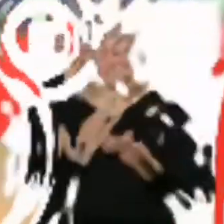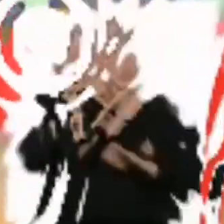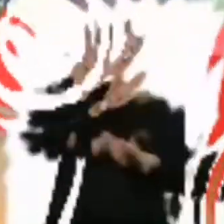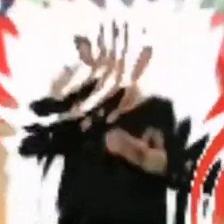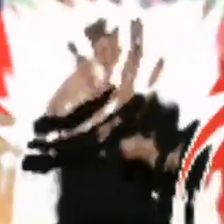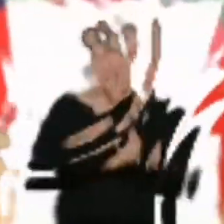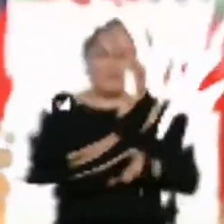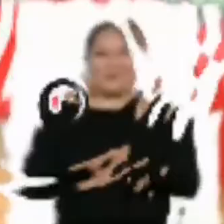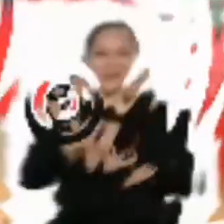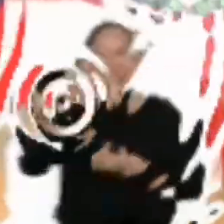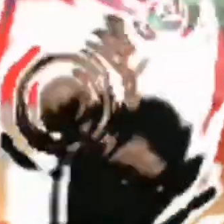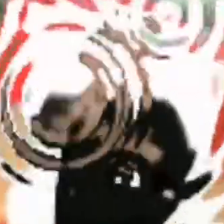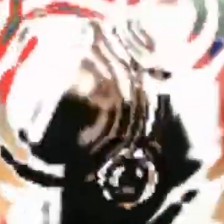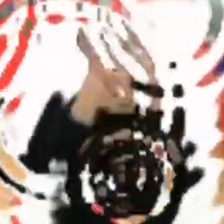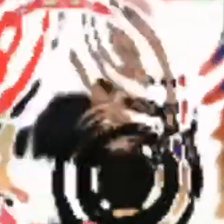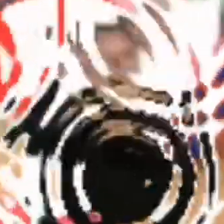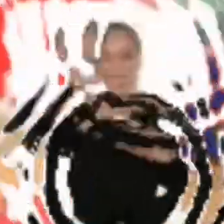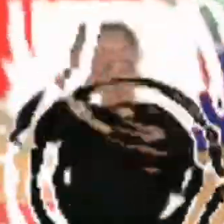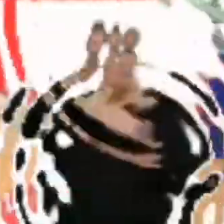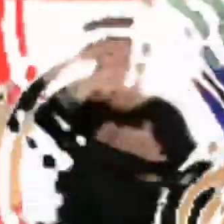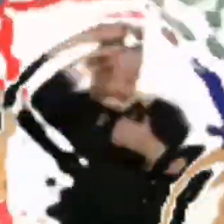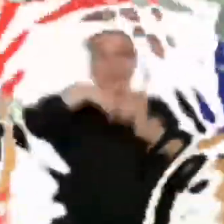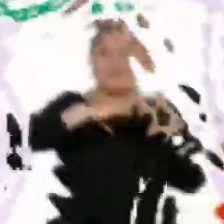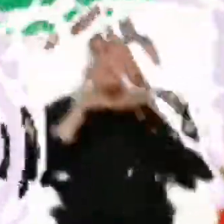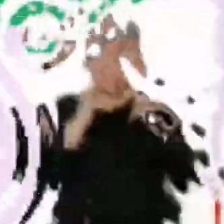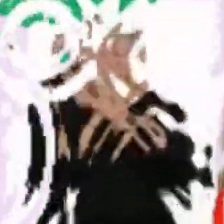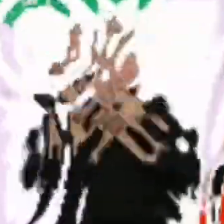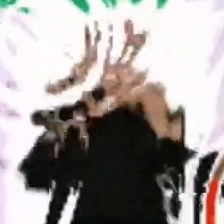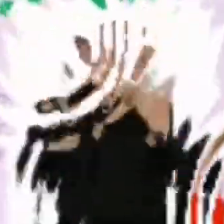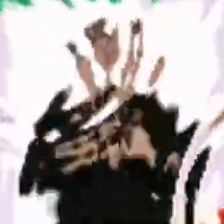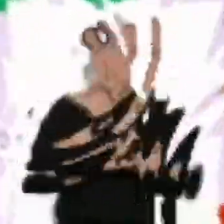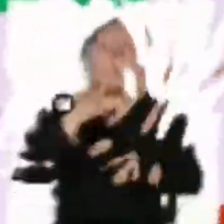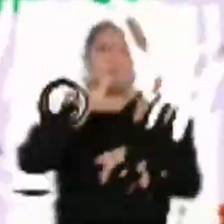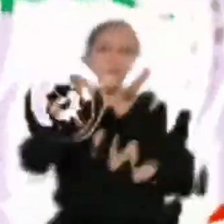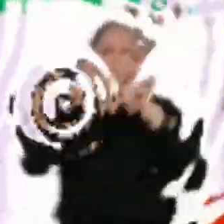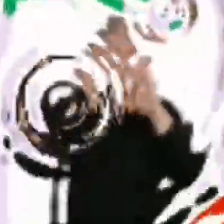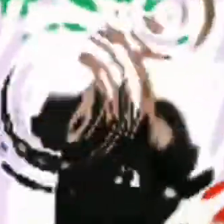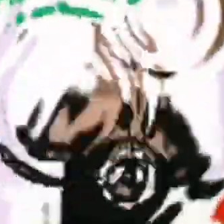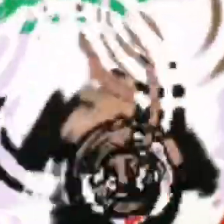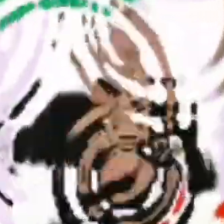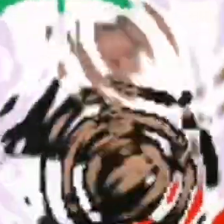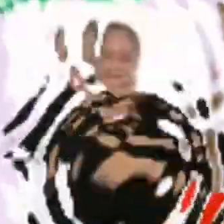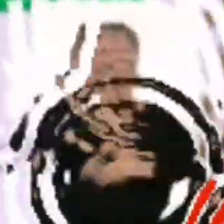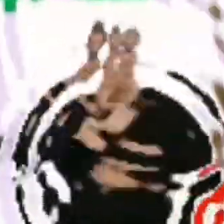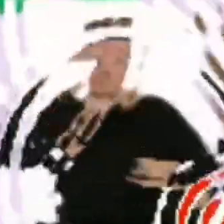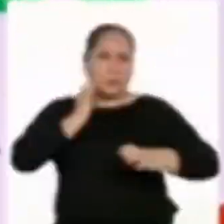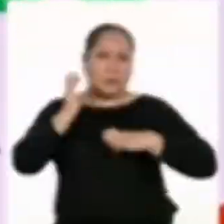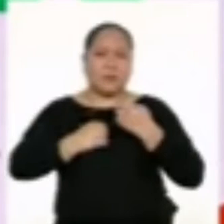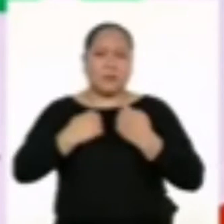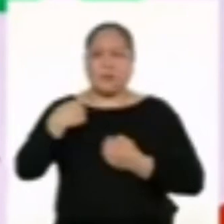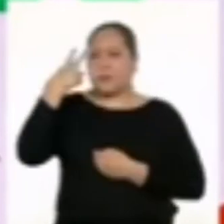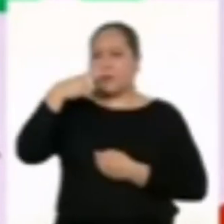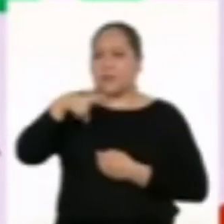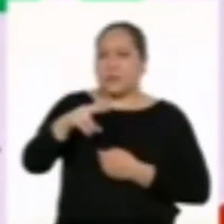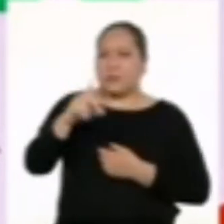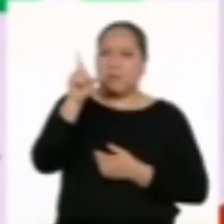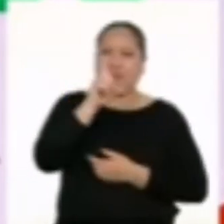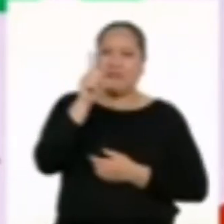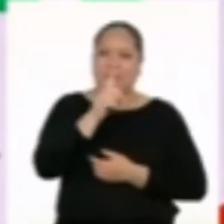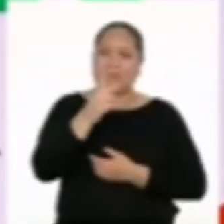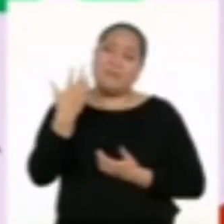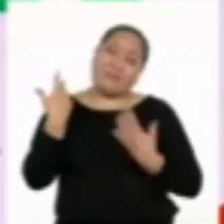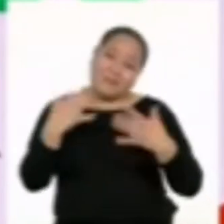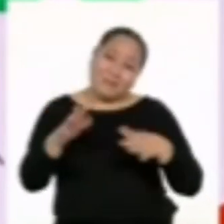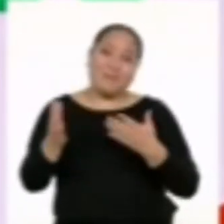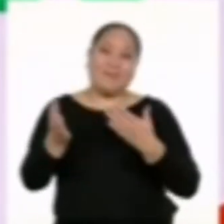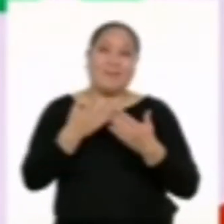bienvenidos a una nueva semana de Aprendo en Casa. Cuando estuvimos hablando de bienestar emocional, me di cuenta de que los lunes se me hacen mucho